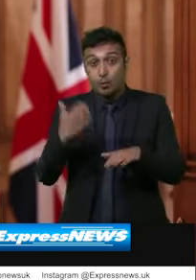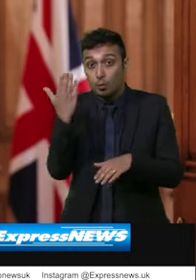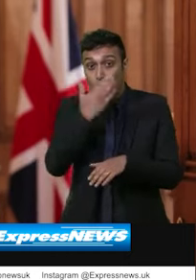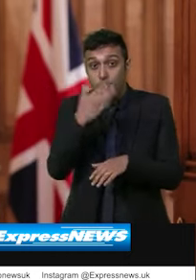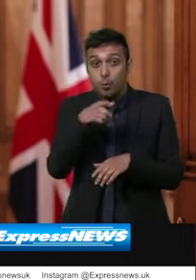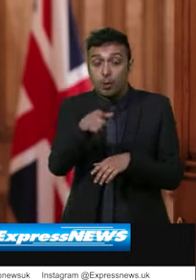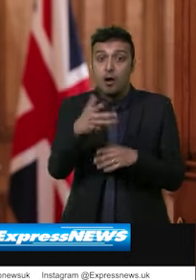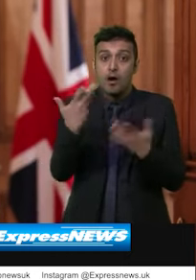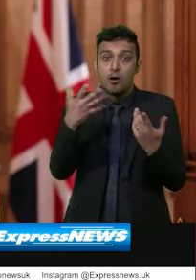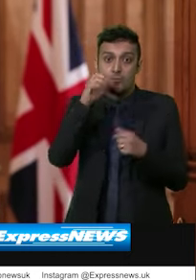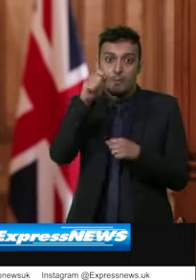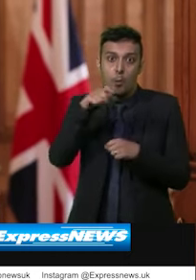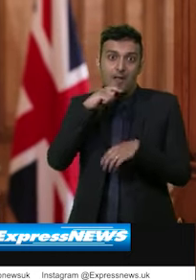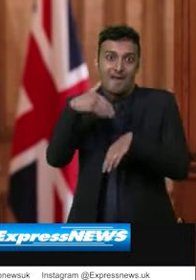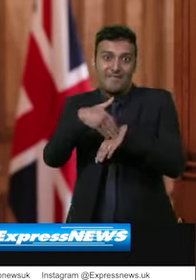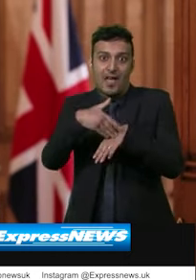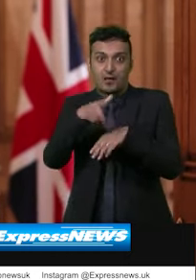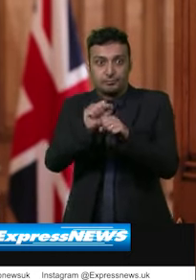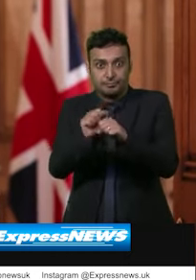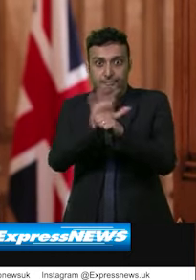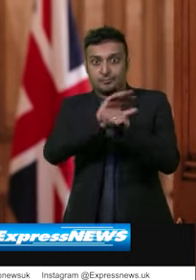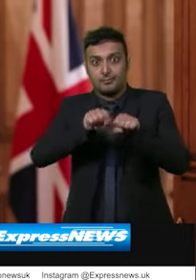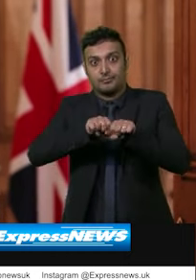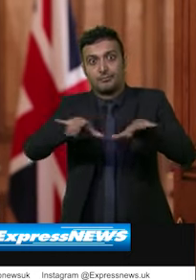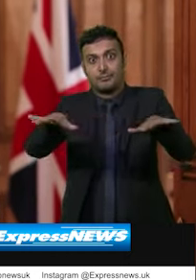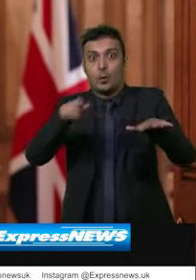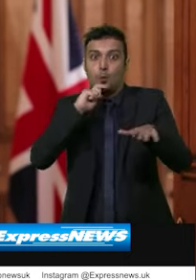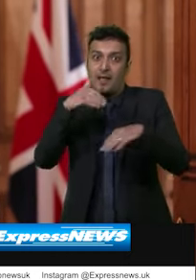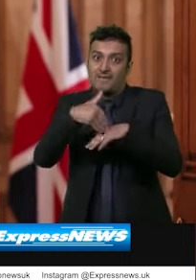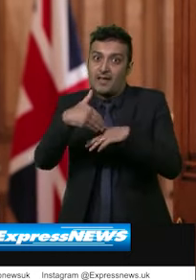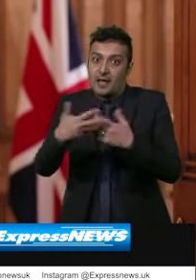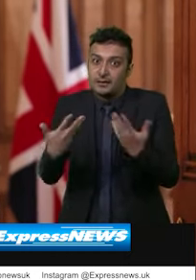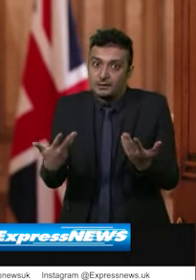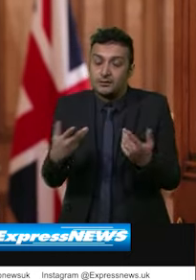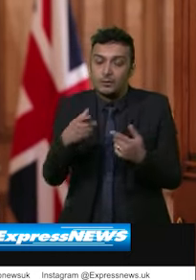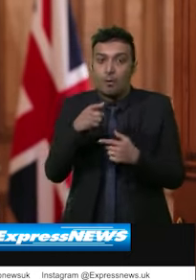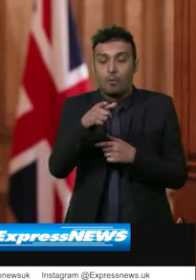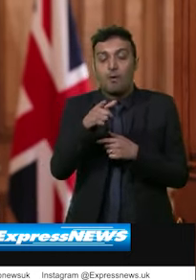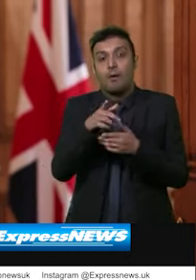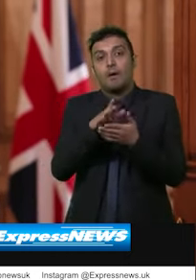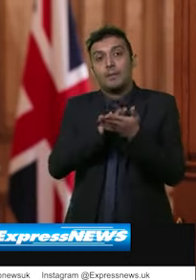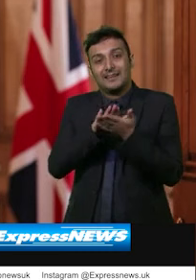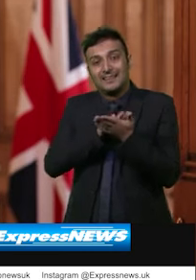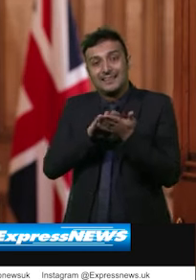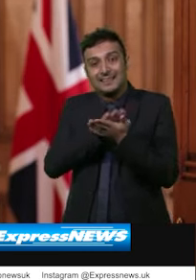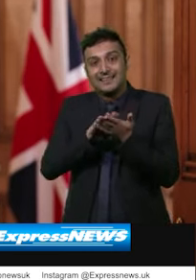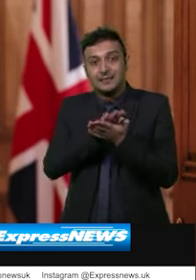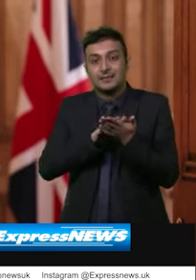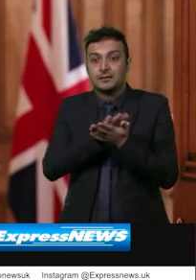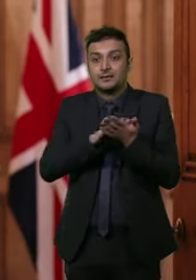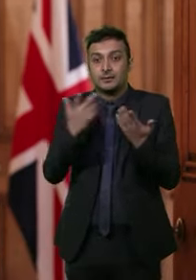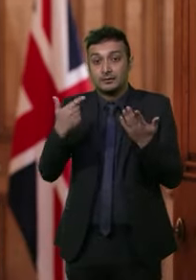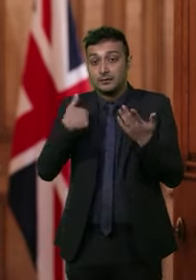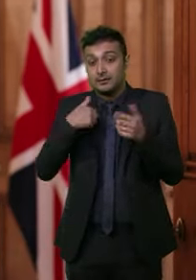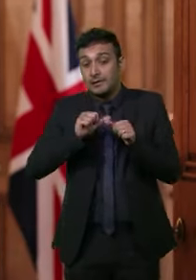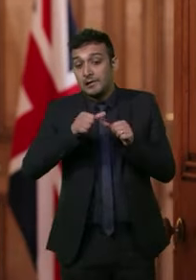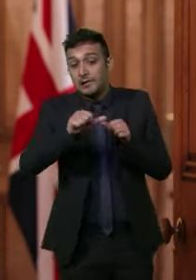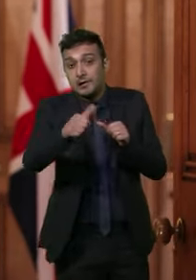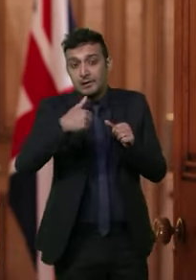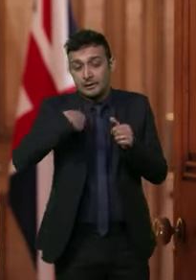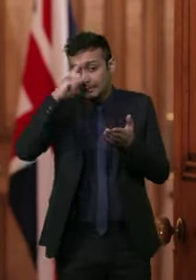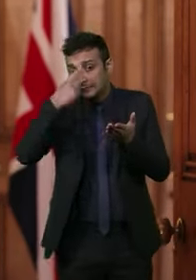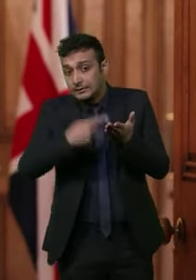en la propagación del virus y así en todo momento y cuando decidamos los próximos pasos cuando los